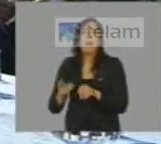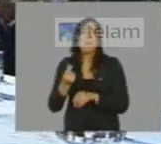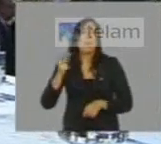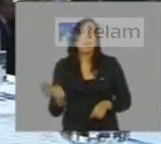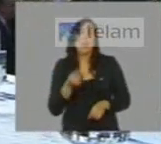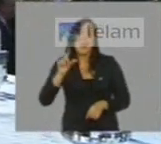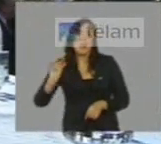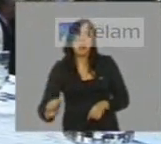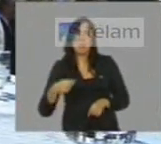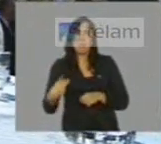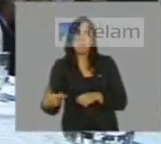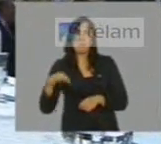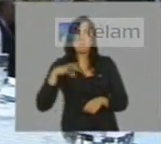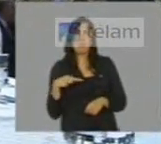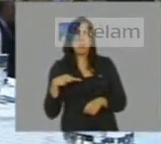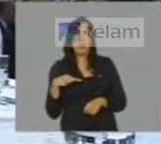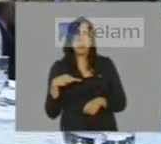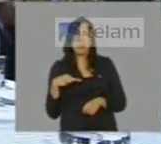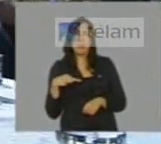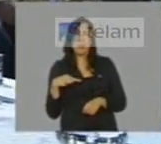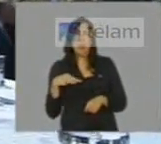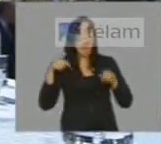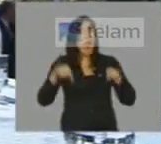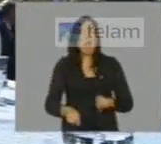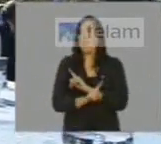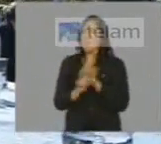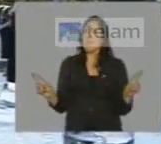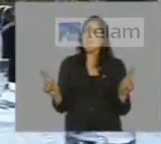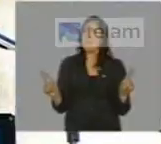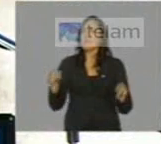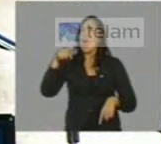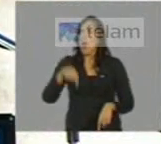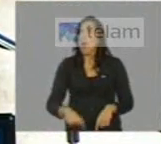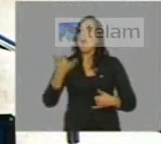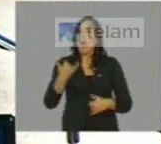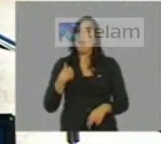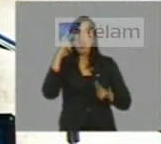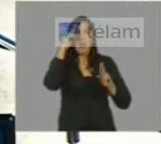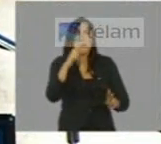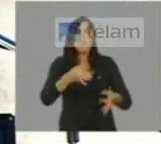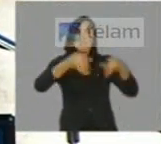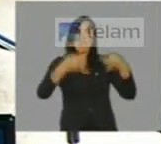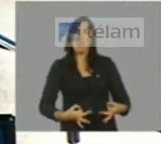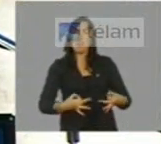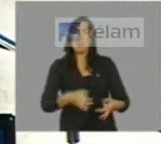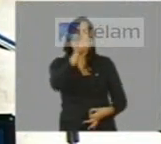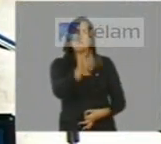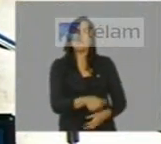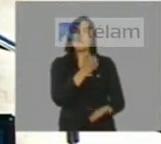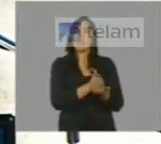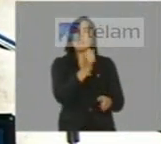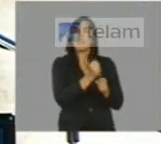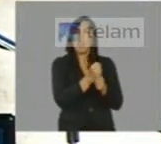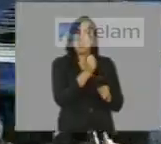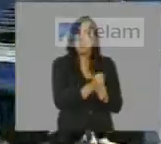en la República Argentina. Y hoy ya no, porque hay una dignidad a través del trabajo,